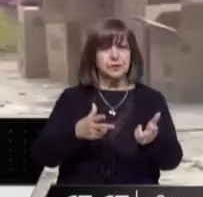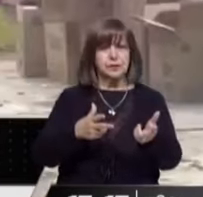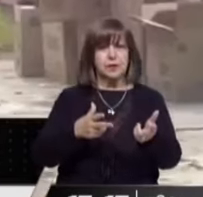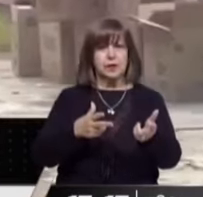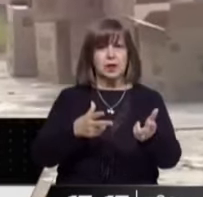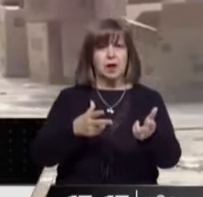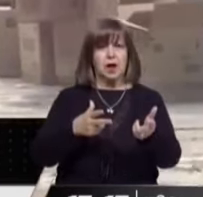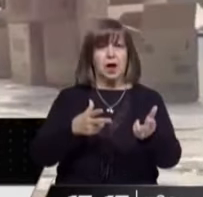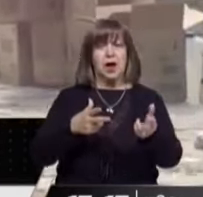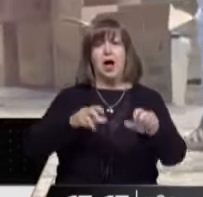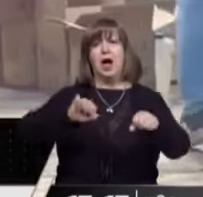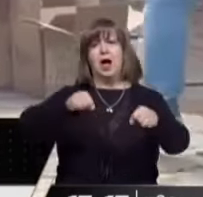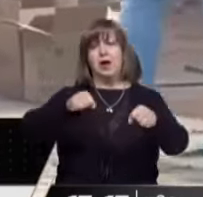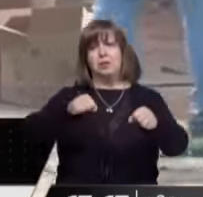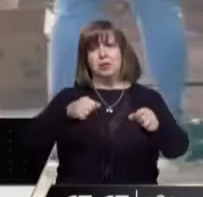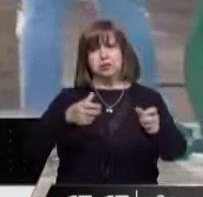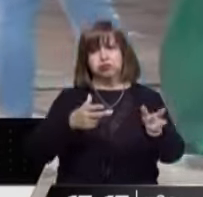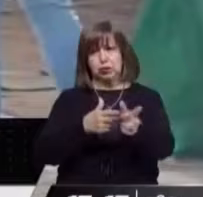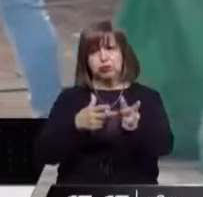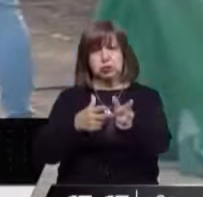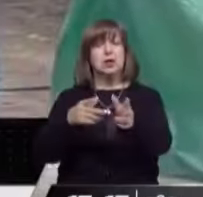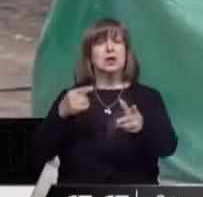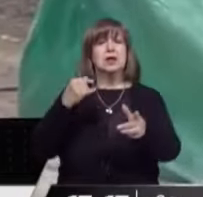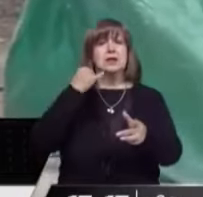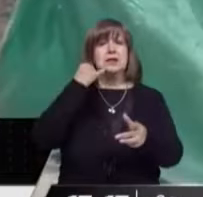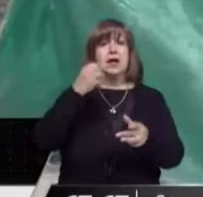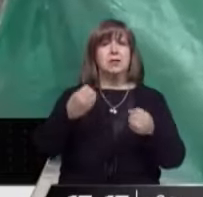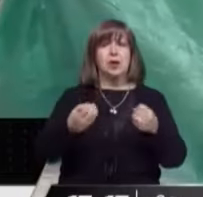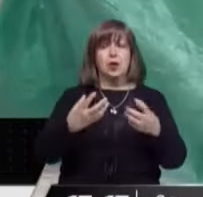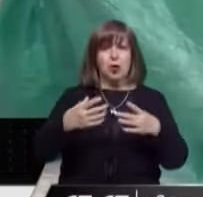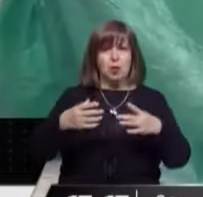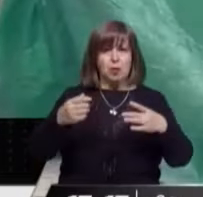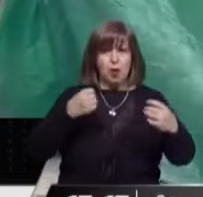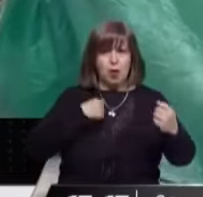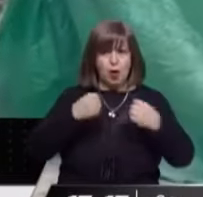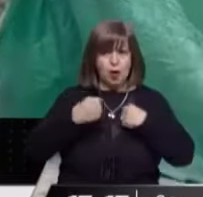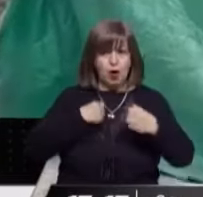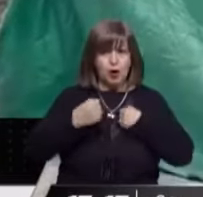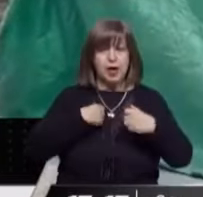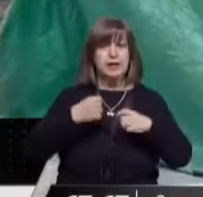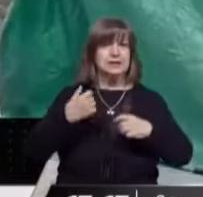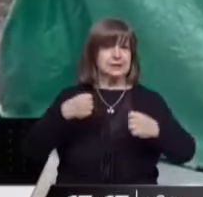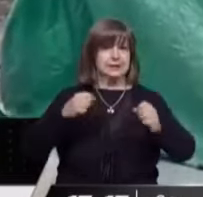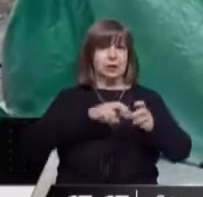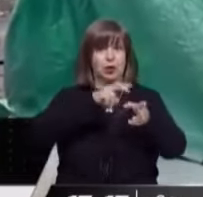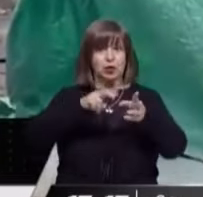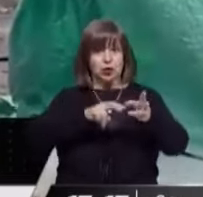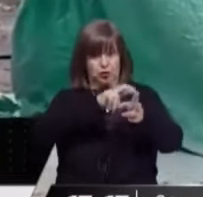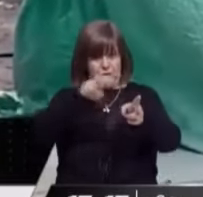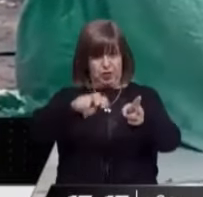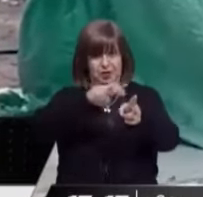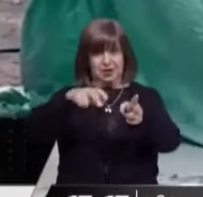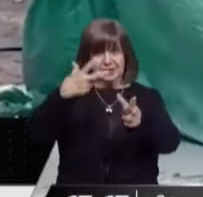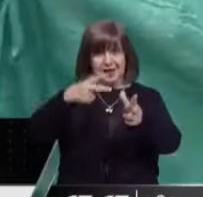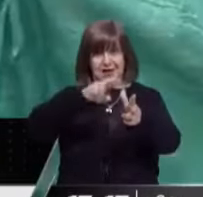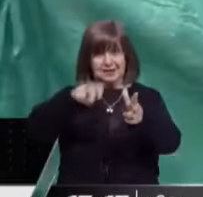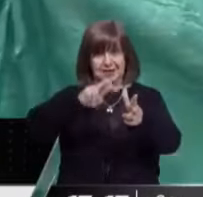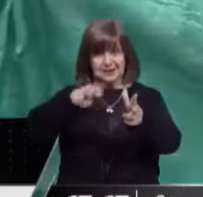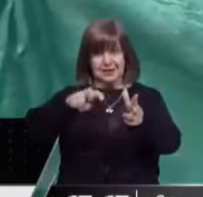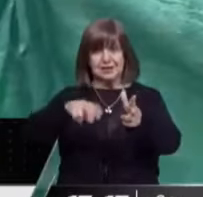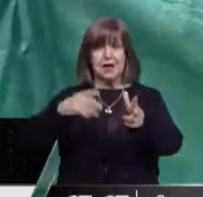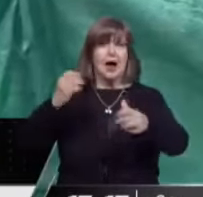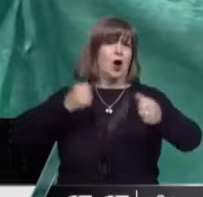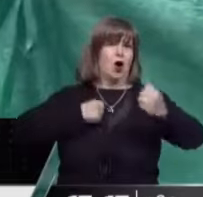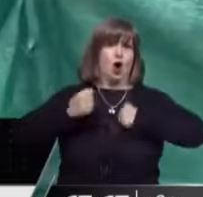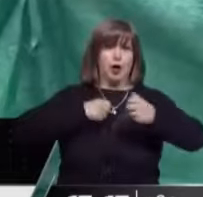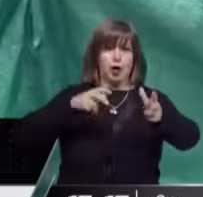tres detenidos? Tres detenidos, sí. ¿Tratan de correr, de escapar caminando? Sí, trataron de correr, de despojándose de las armas. Y la